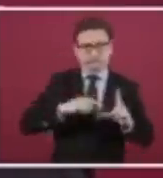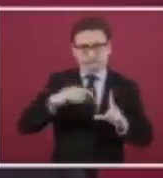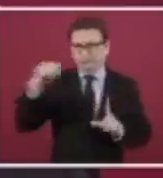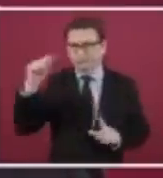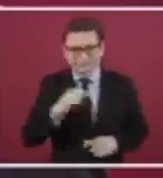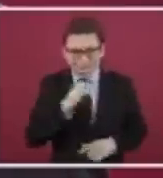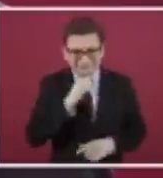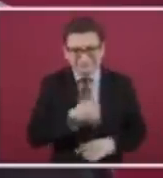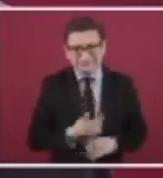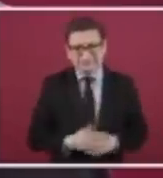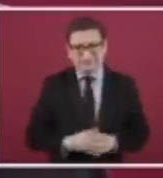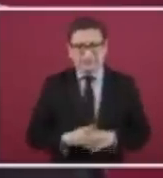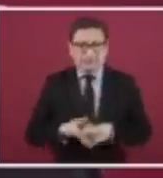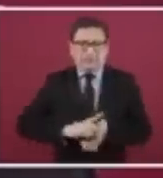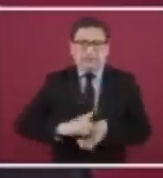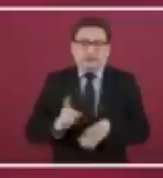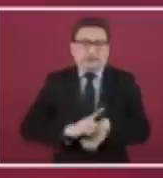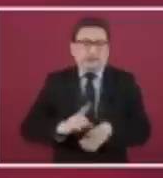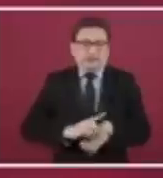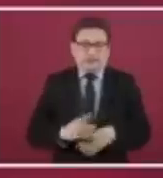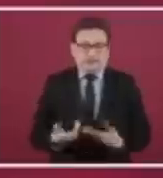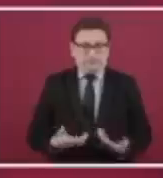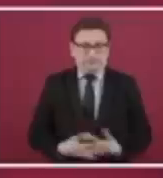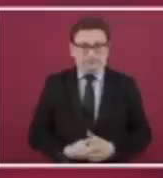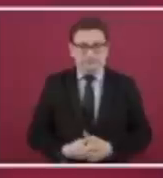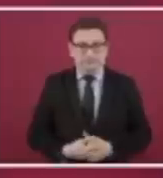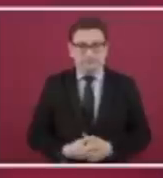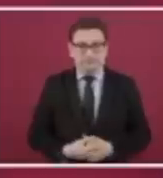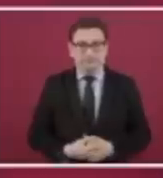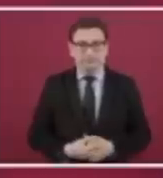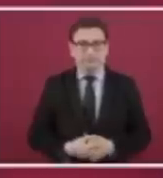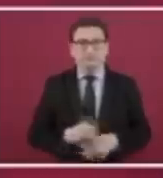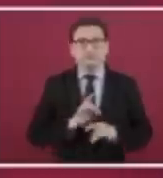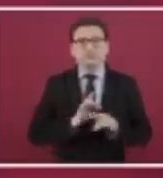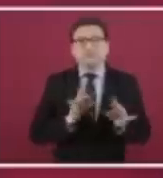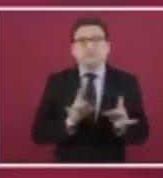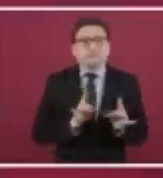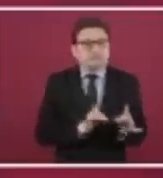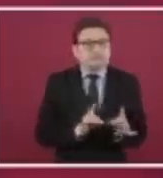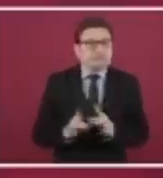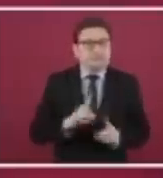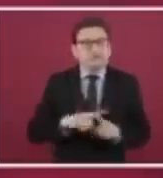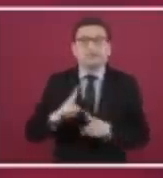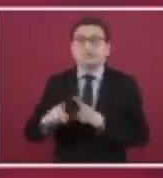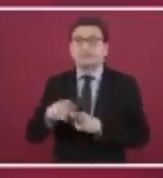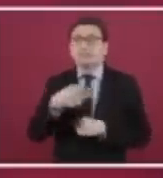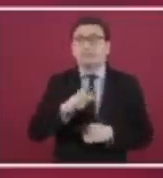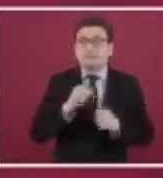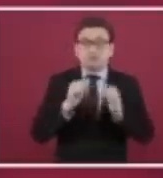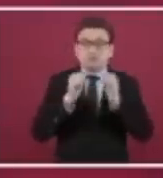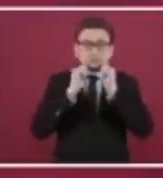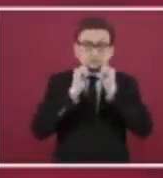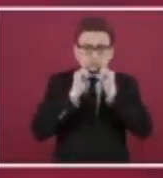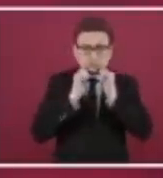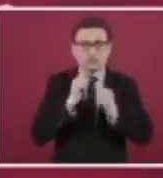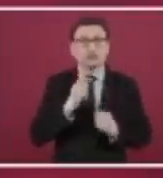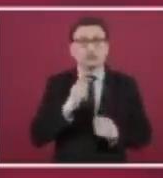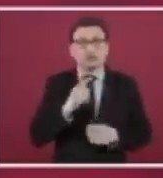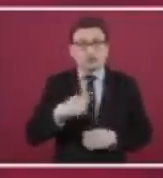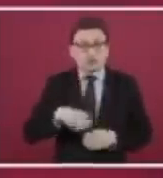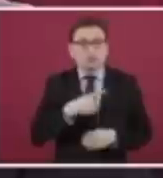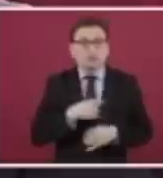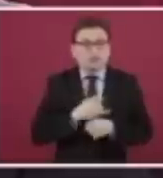Todos los días salen con eso, pero es cosa de ver los